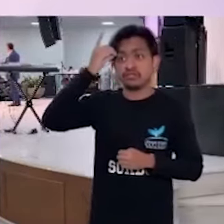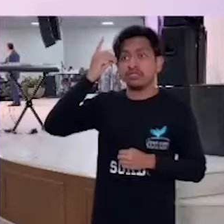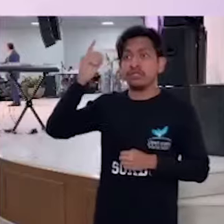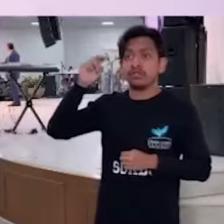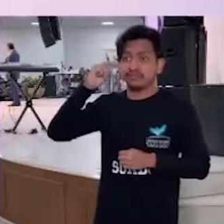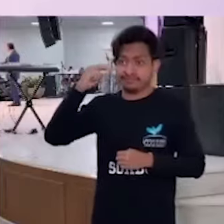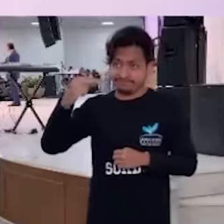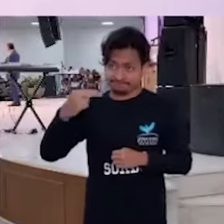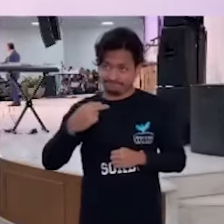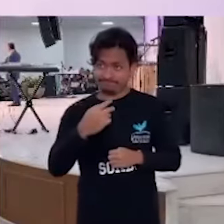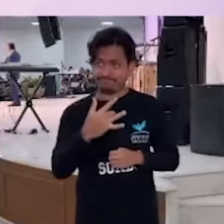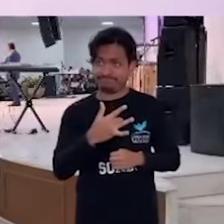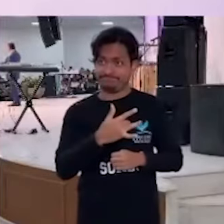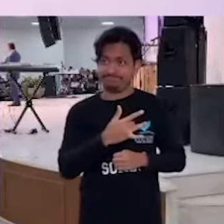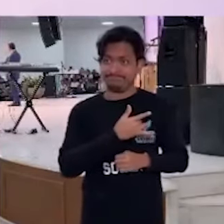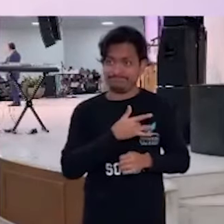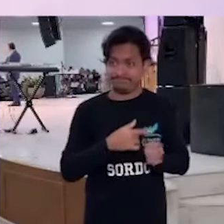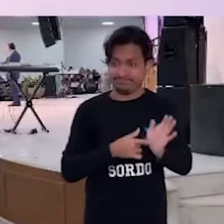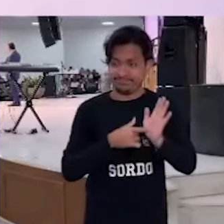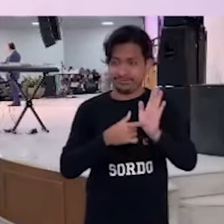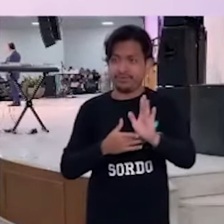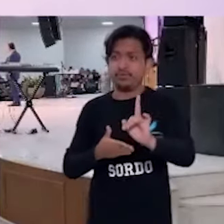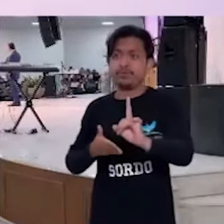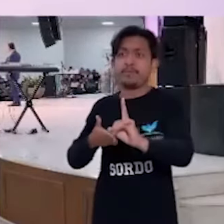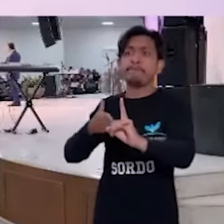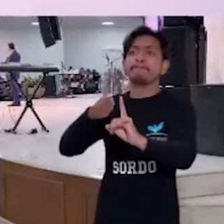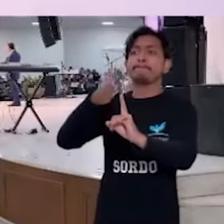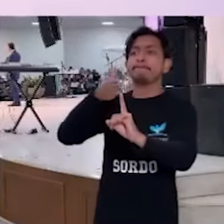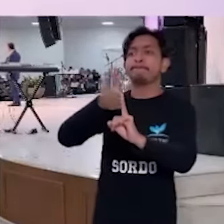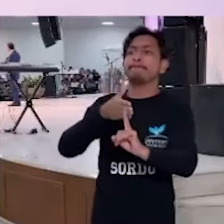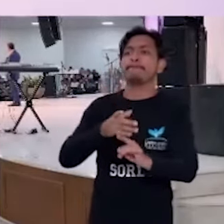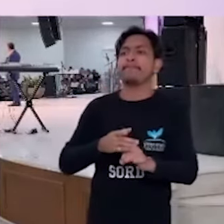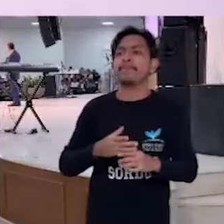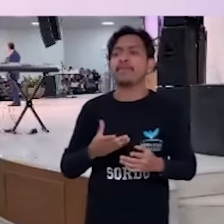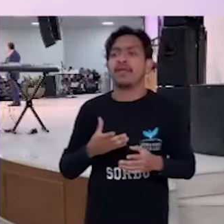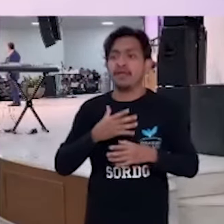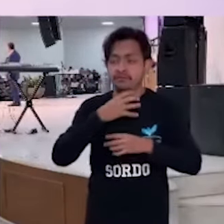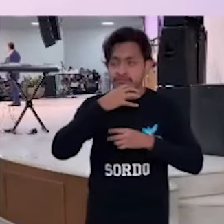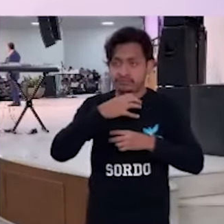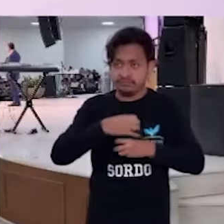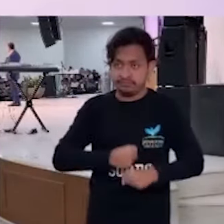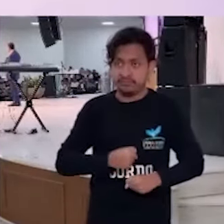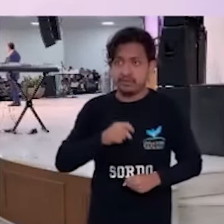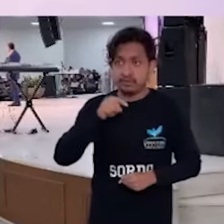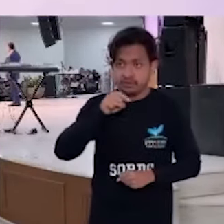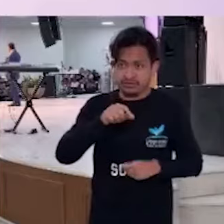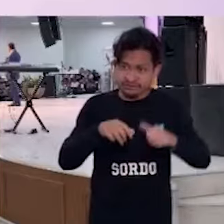corazón. Y a Abraham se le consideró como un acto malo eso que hizo,